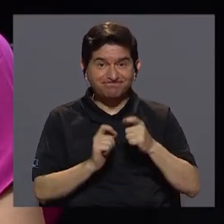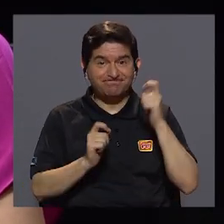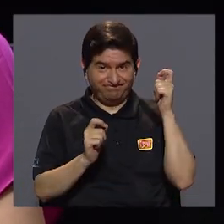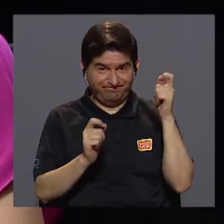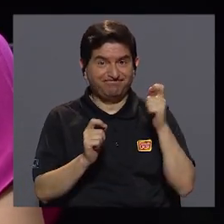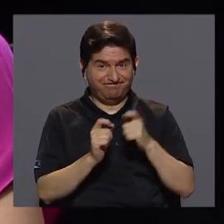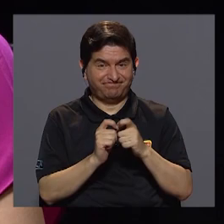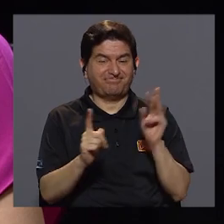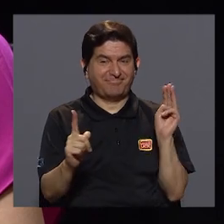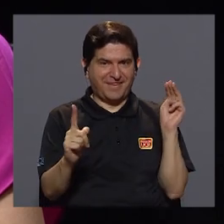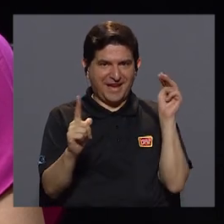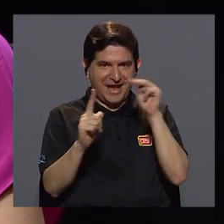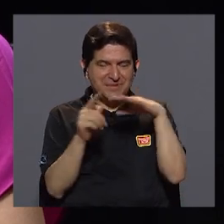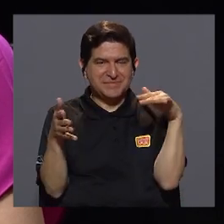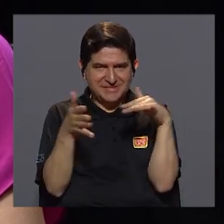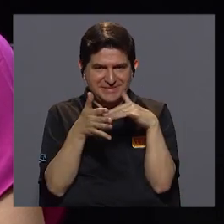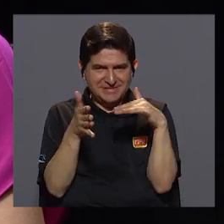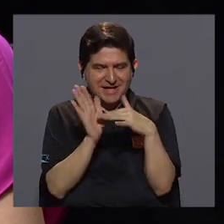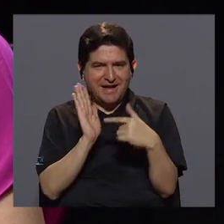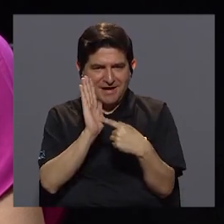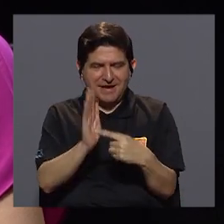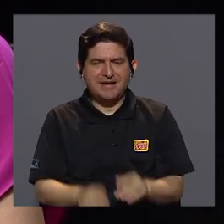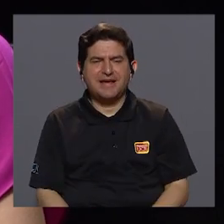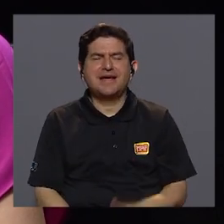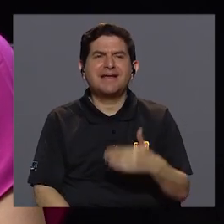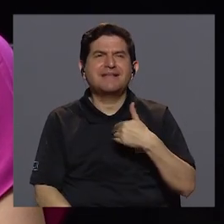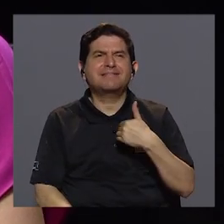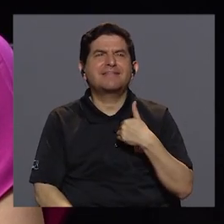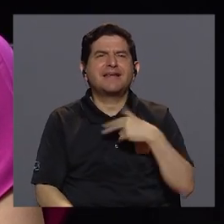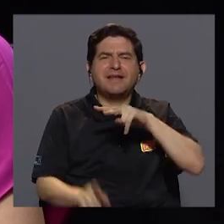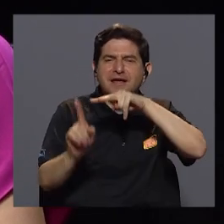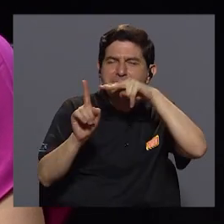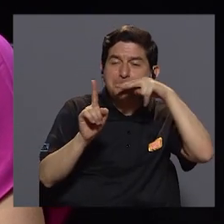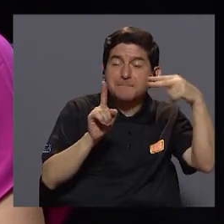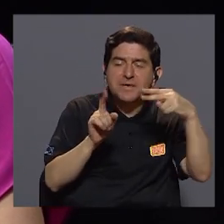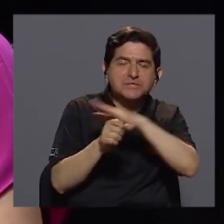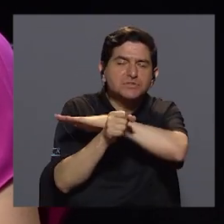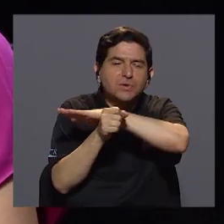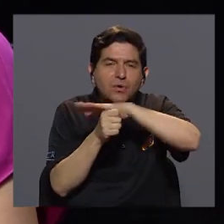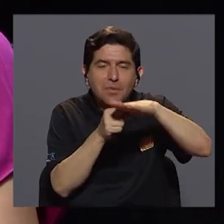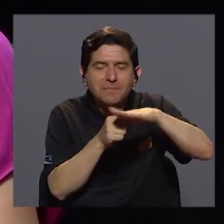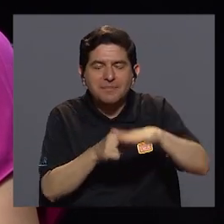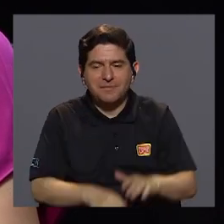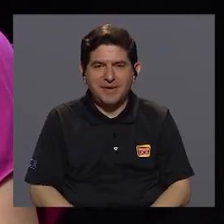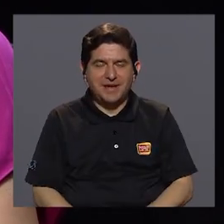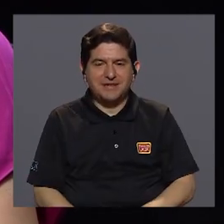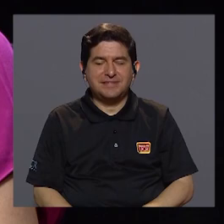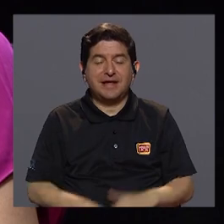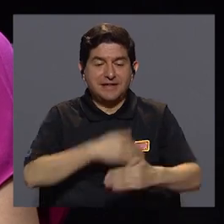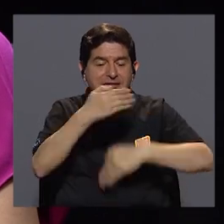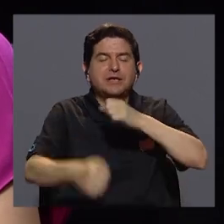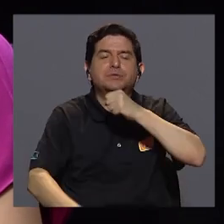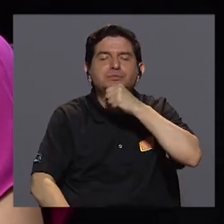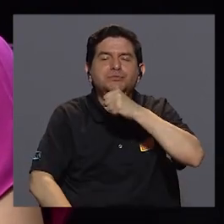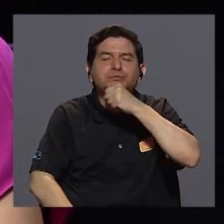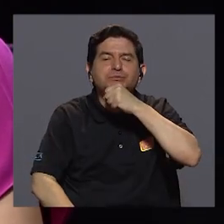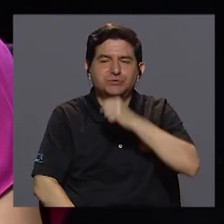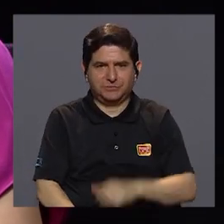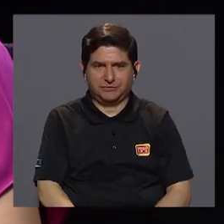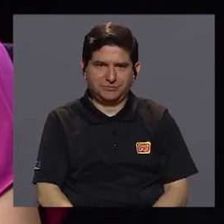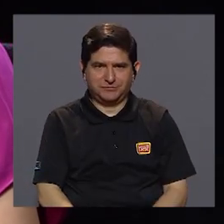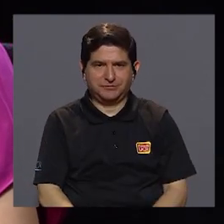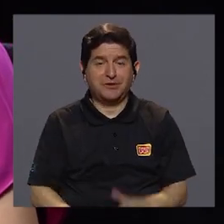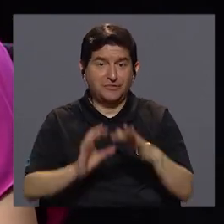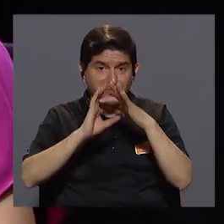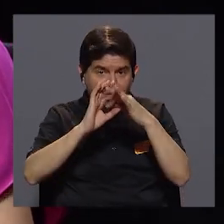mensaje del estudio es cómo tener una visión integral y sistémica del envejecimiento. O sea, esto tiene